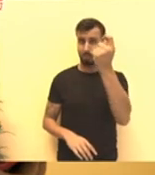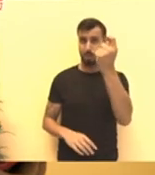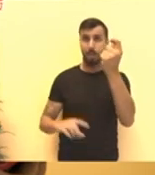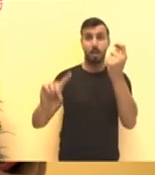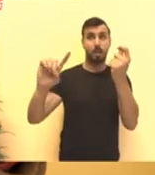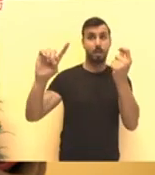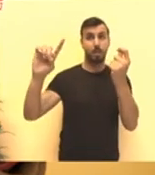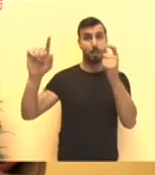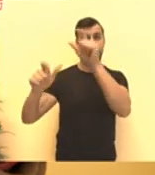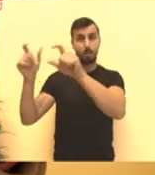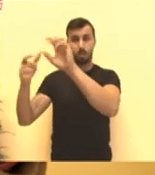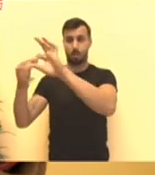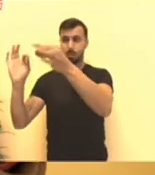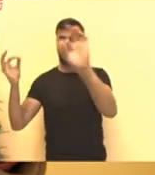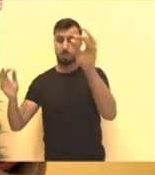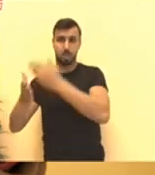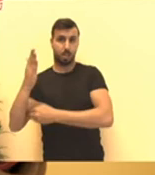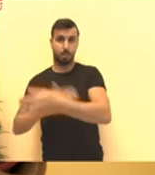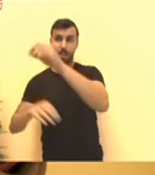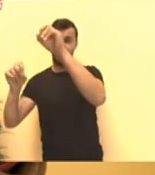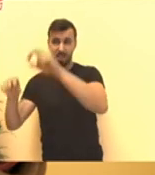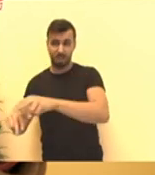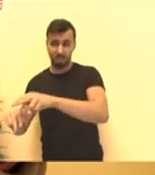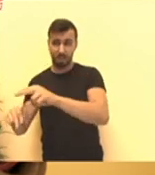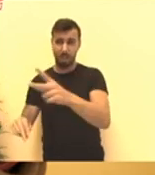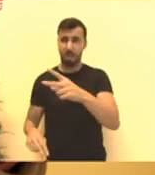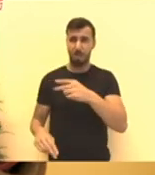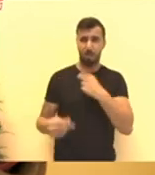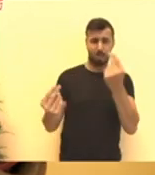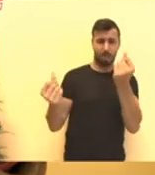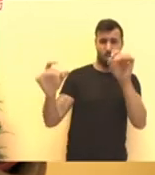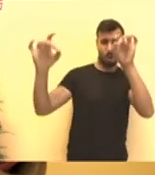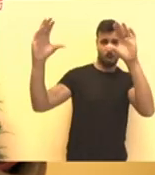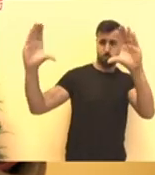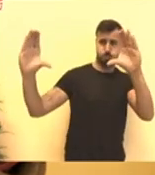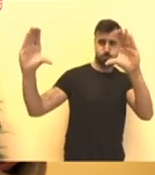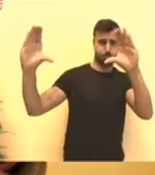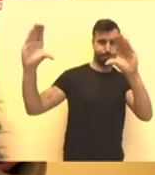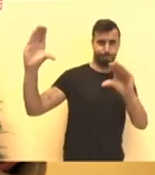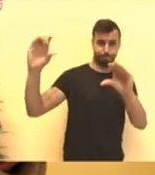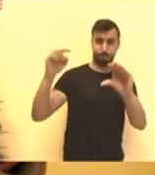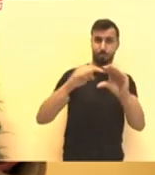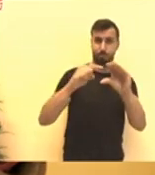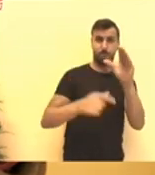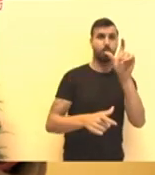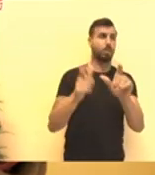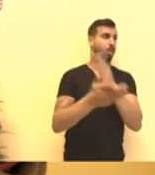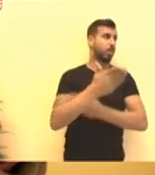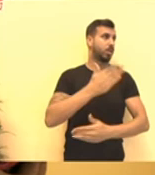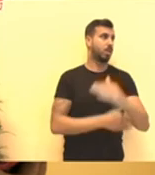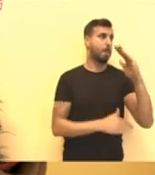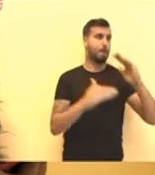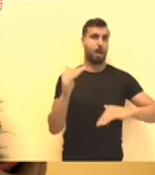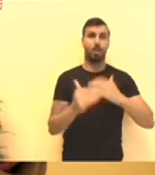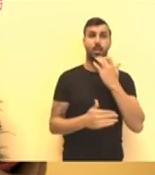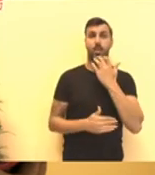quieres reconocer realmente, págame lo mismo que al otro, y si realmente me quieres reconocer, dame las